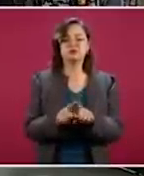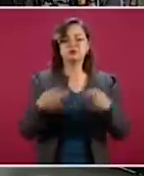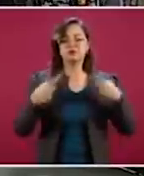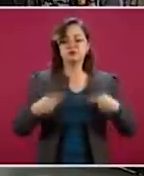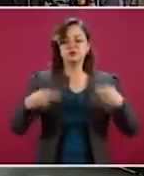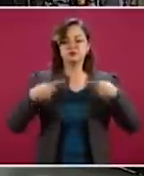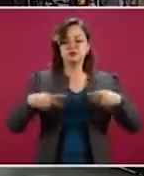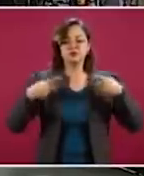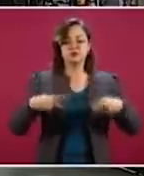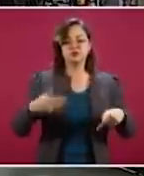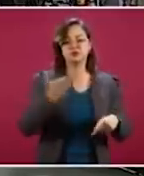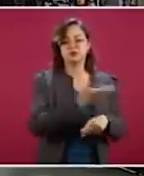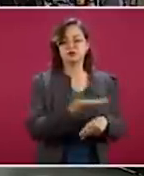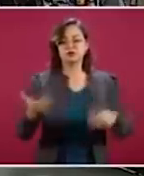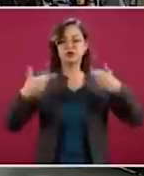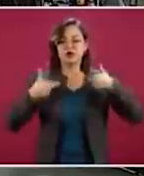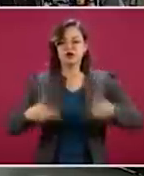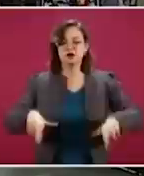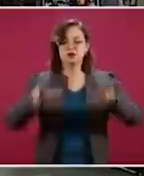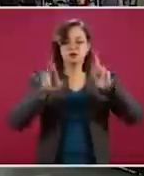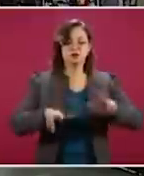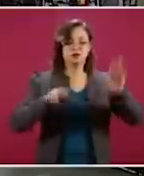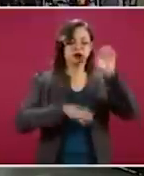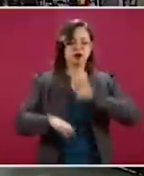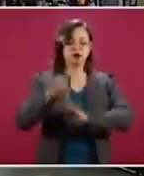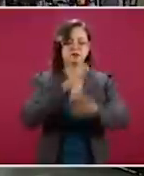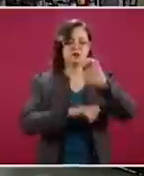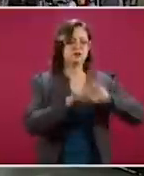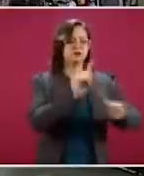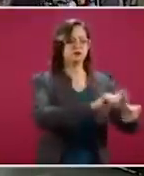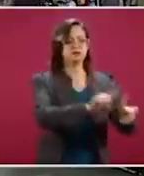representantes del sector empresarial.